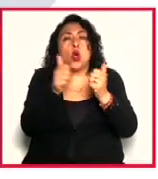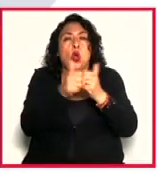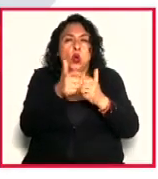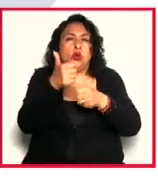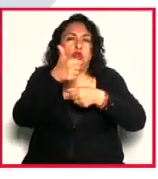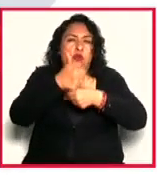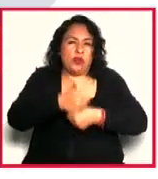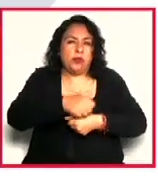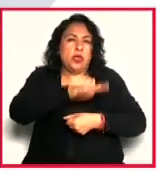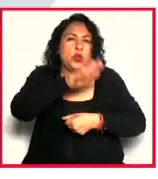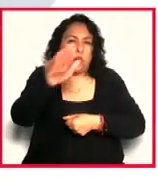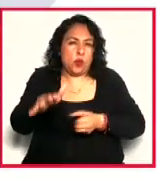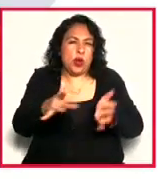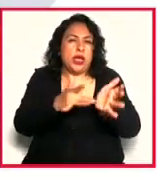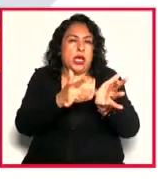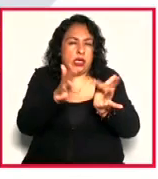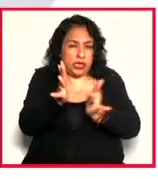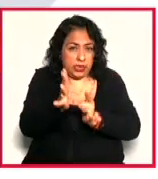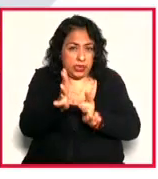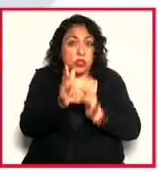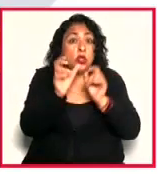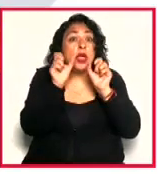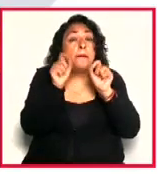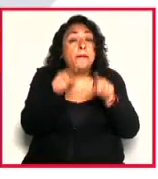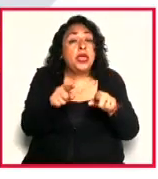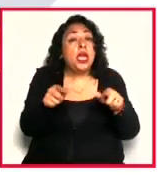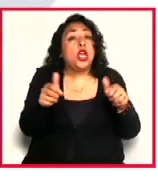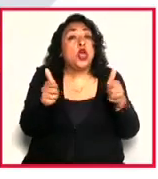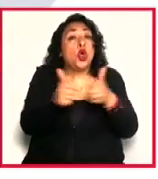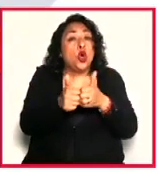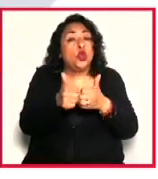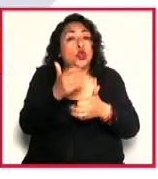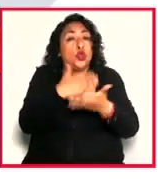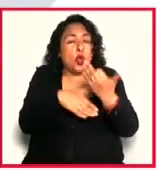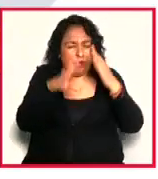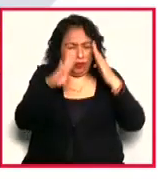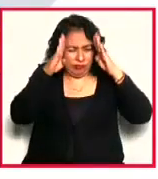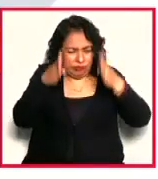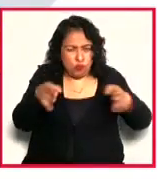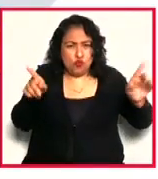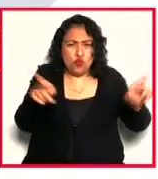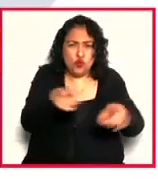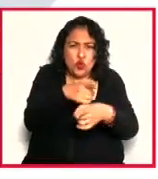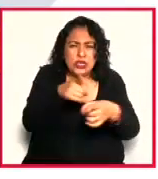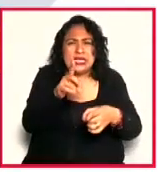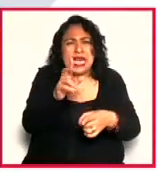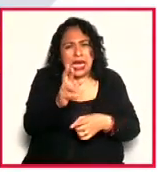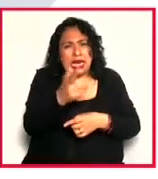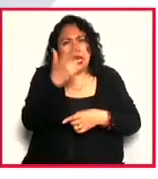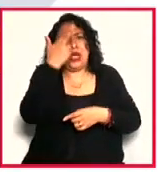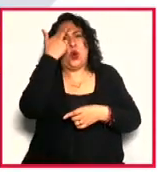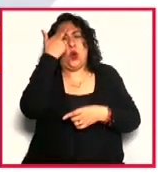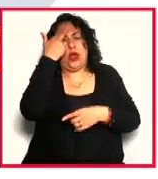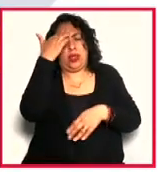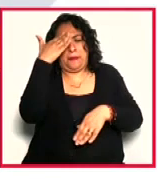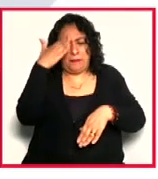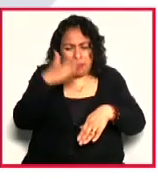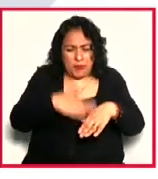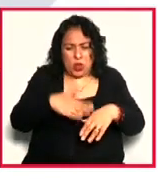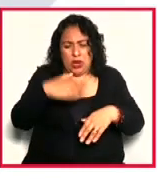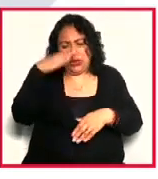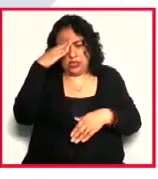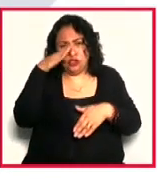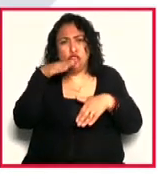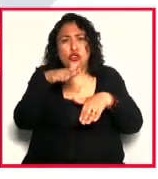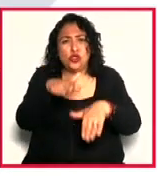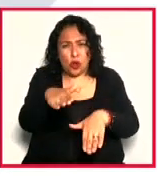muerte de Jesucristo, pero sobre todo con todo aquello que se ha dedicado musicalmente a recordar, conmemorar y reflexionar sobre la